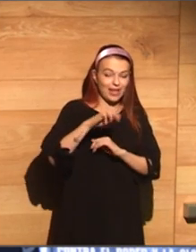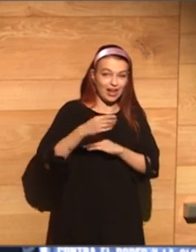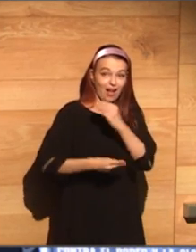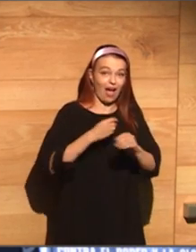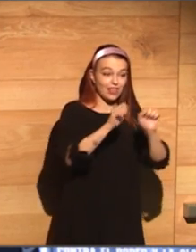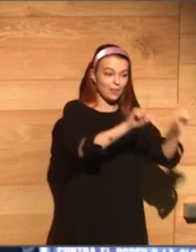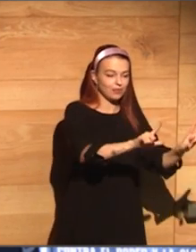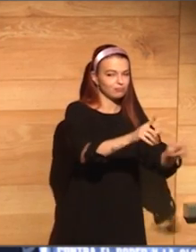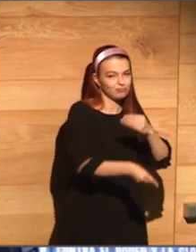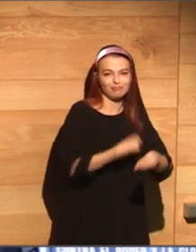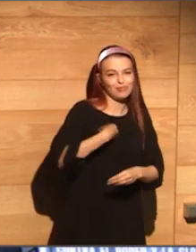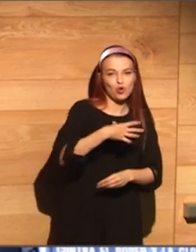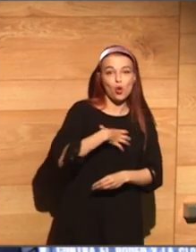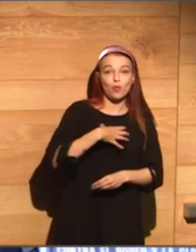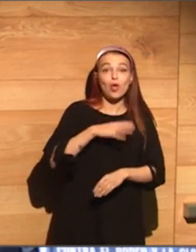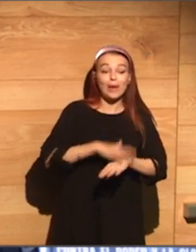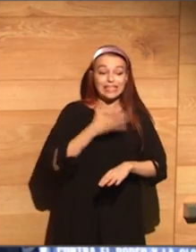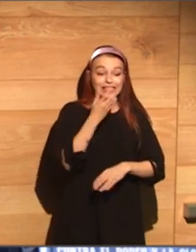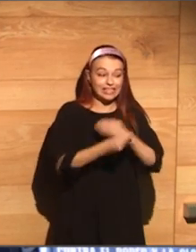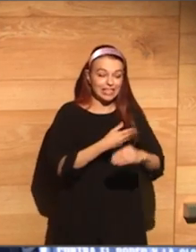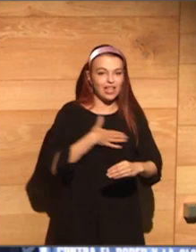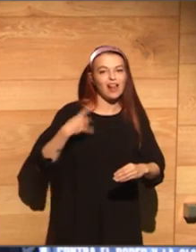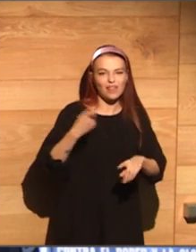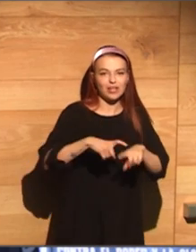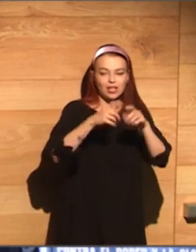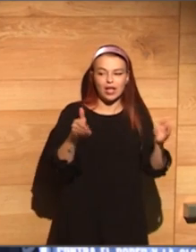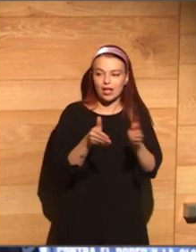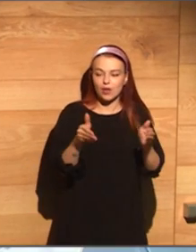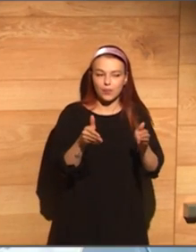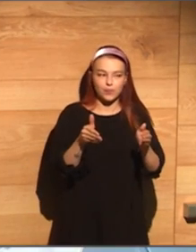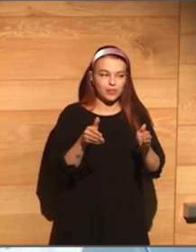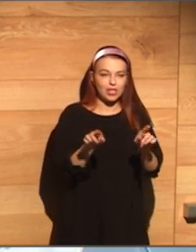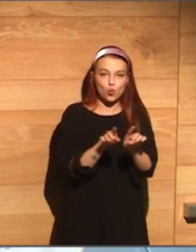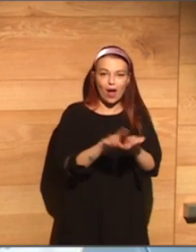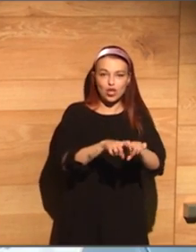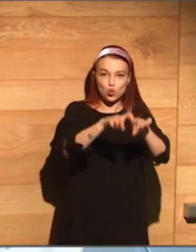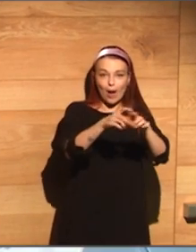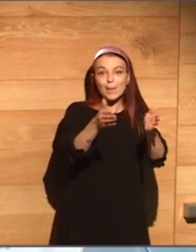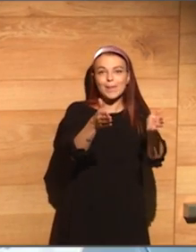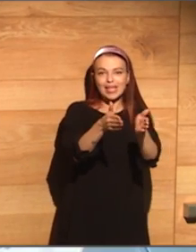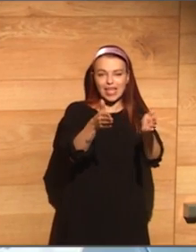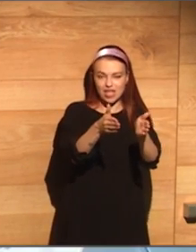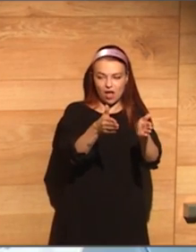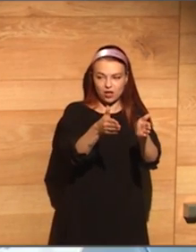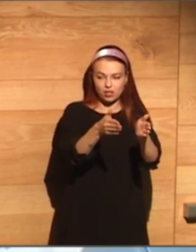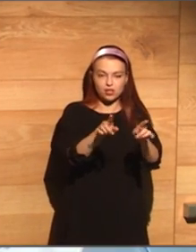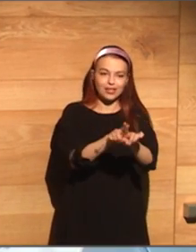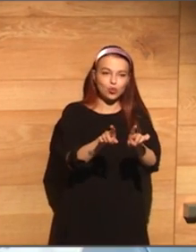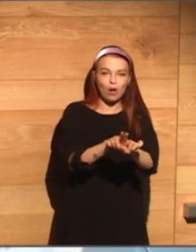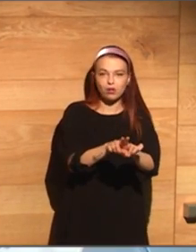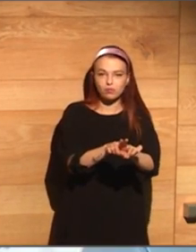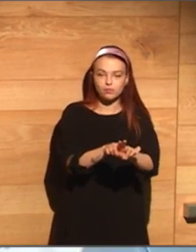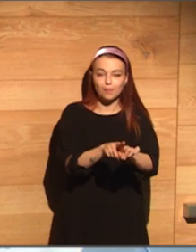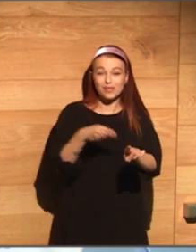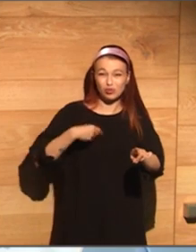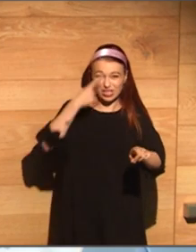hacer los planos de berlanga hace falta la berlanguita, que es una especie lógico de grúa muy pequeñita. Es como un carro de